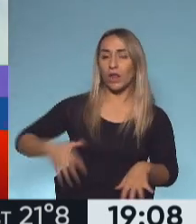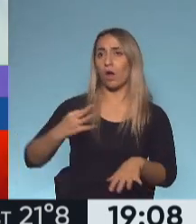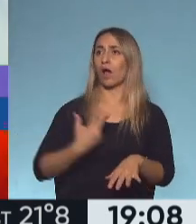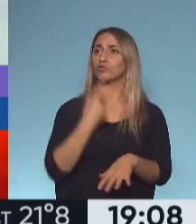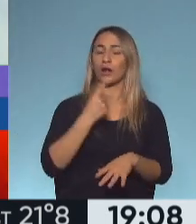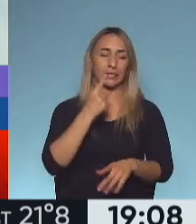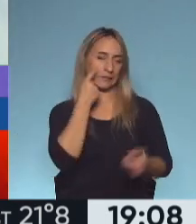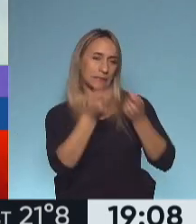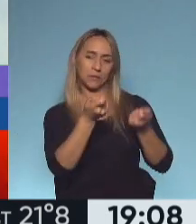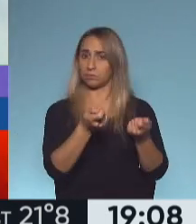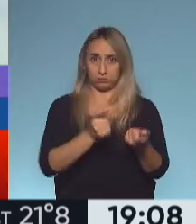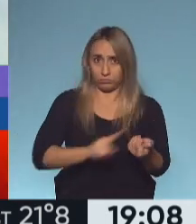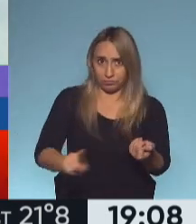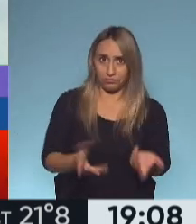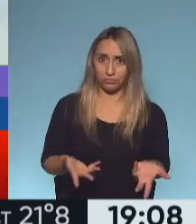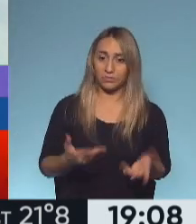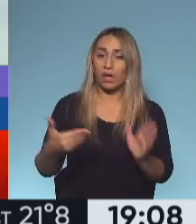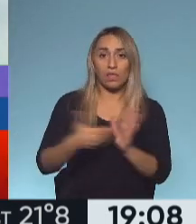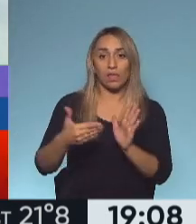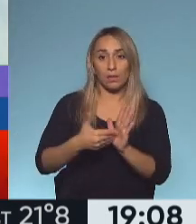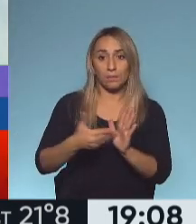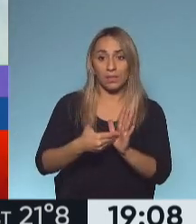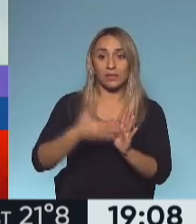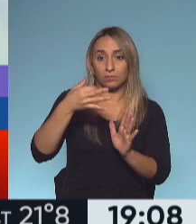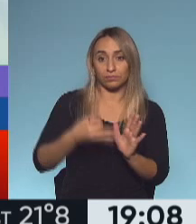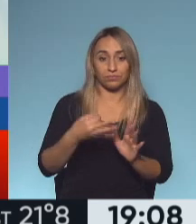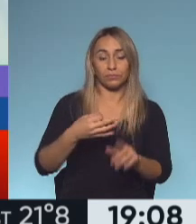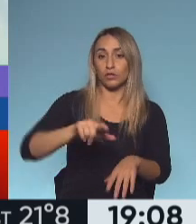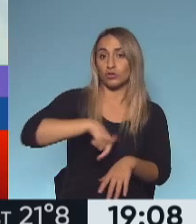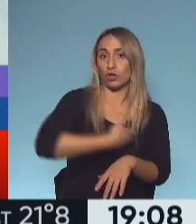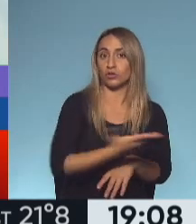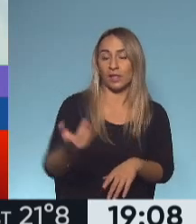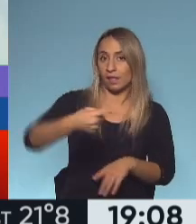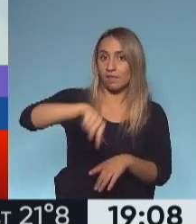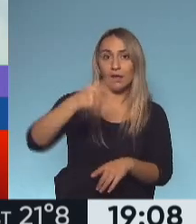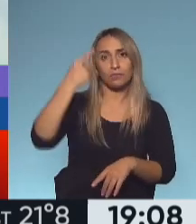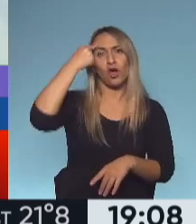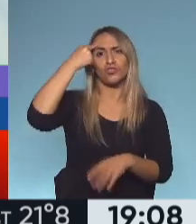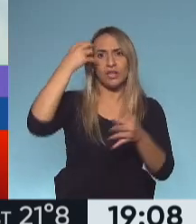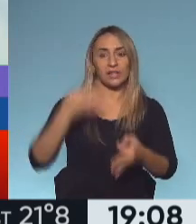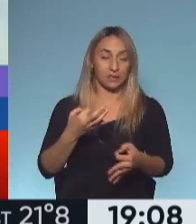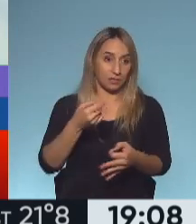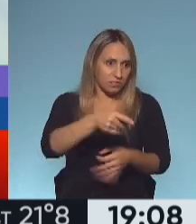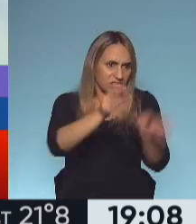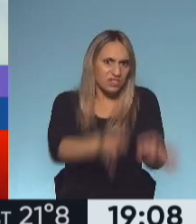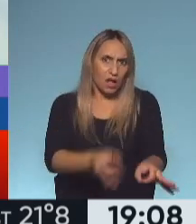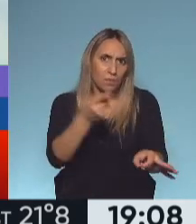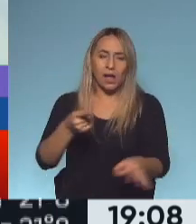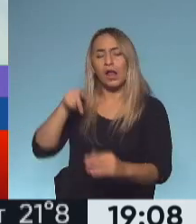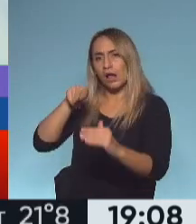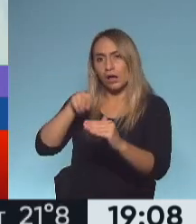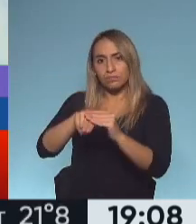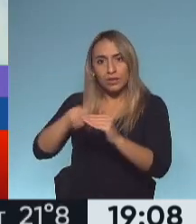autoridad. Depende de la conciencia de la población en saber que tenemos las terapias intensivas ocupadas a